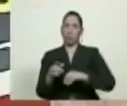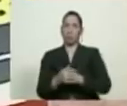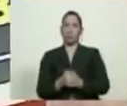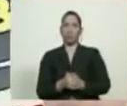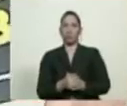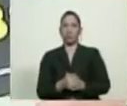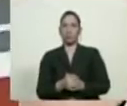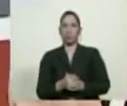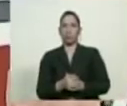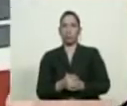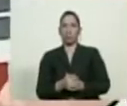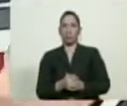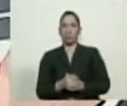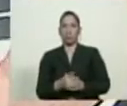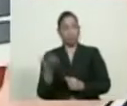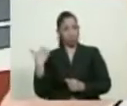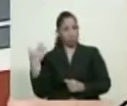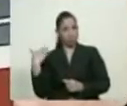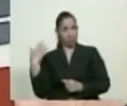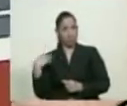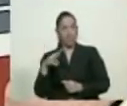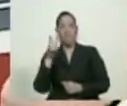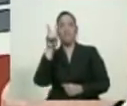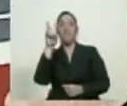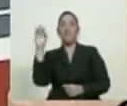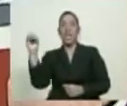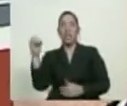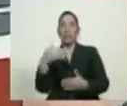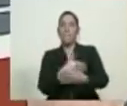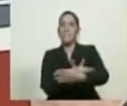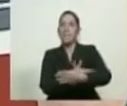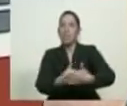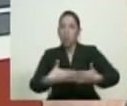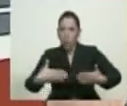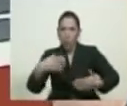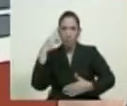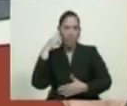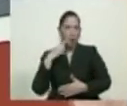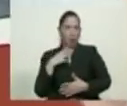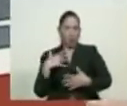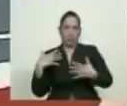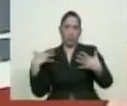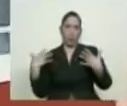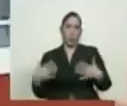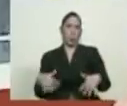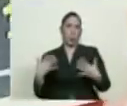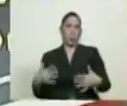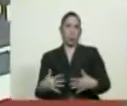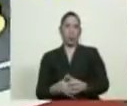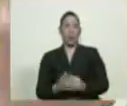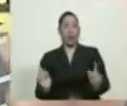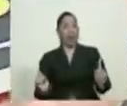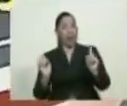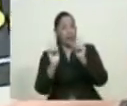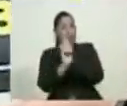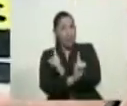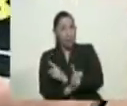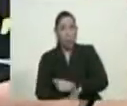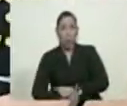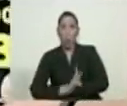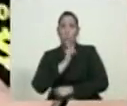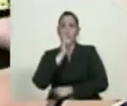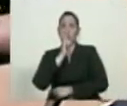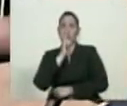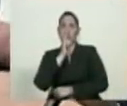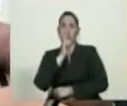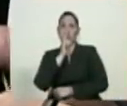pizza costaba hasta la semana pasada 20 millones de bolívares. Al cambio criminal de la semana pasada, no me